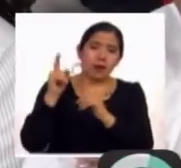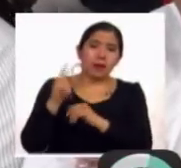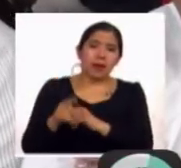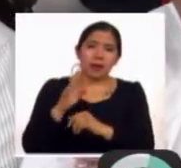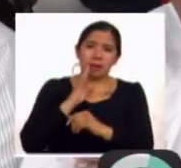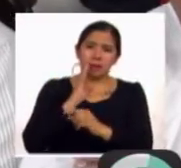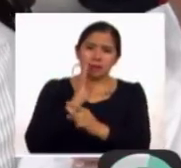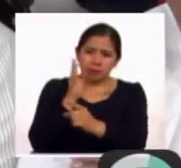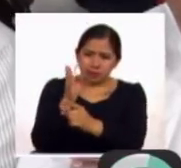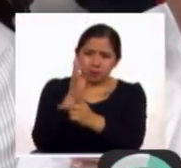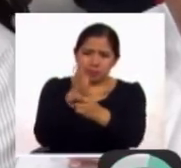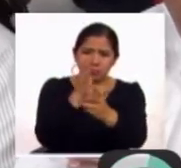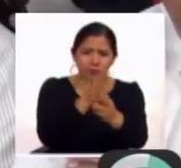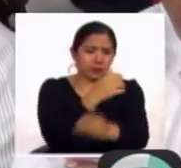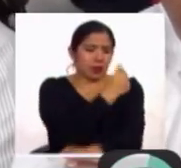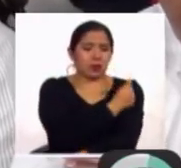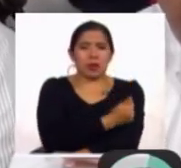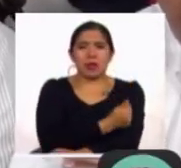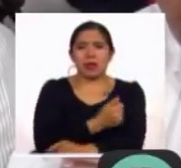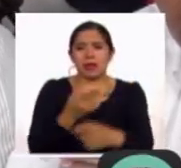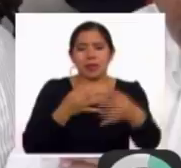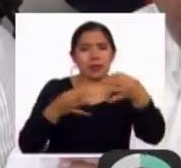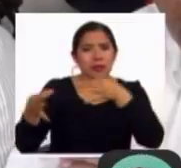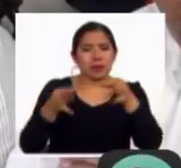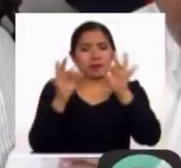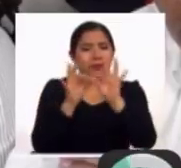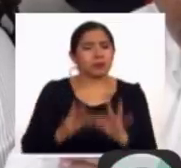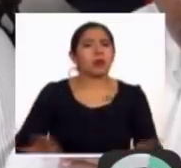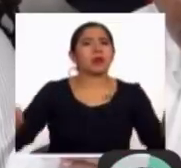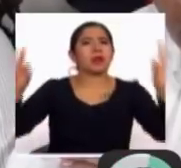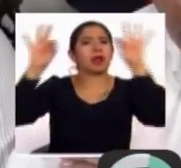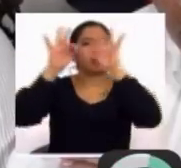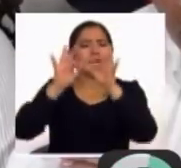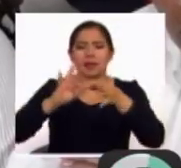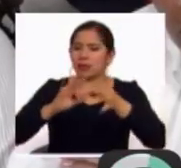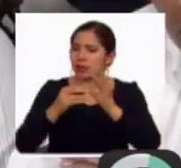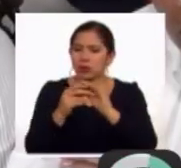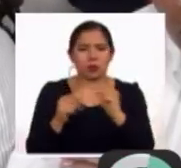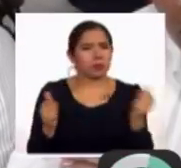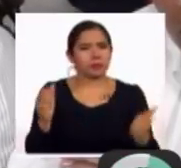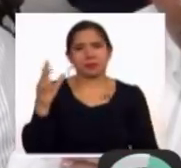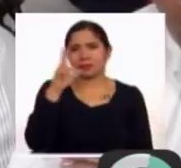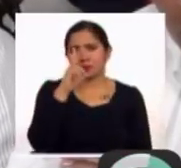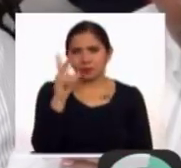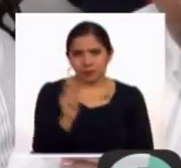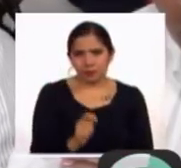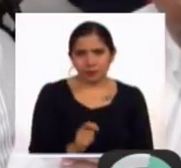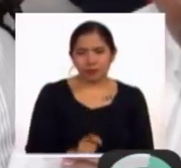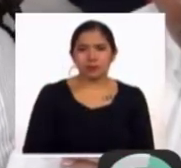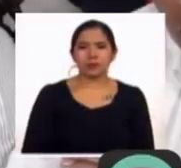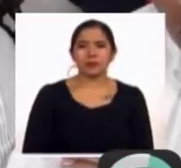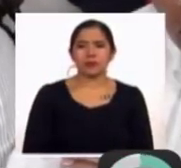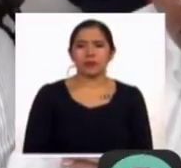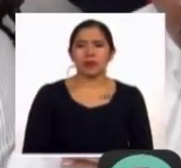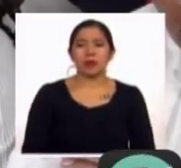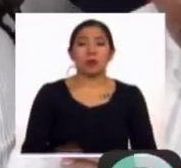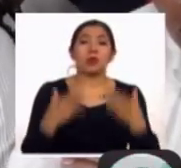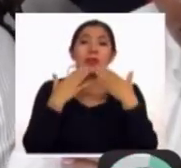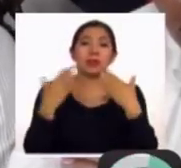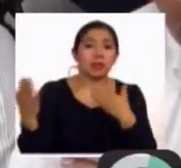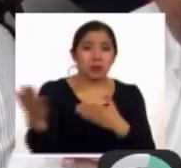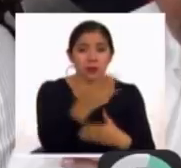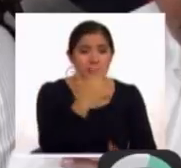la importancia que tiene que resolver la ciudad de La Paz. Muchas gracias a los hermanos, gente, muchas gracias por su